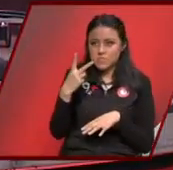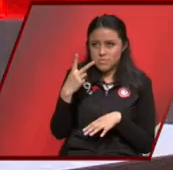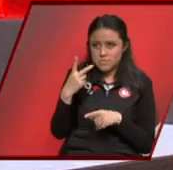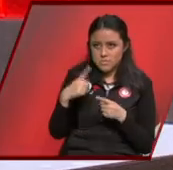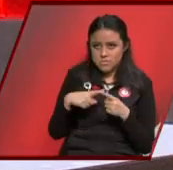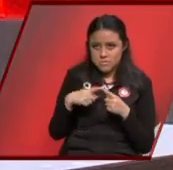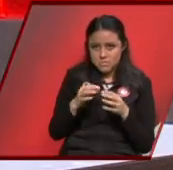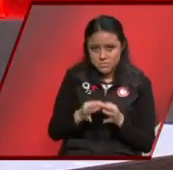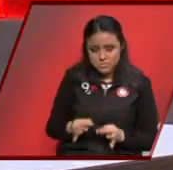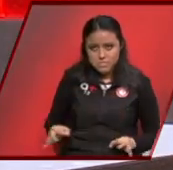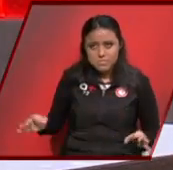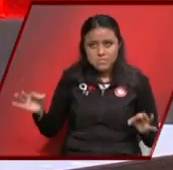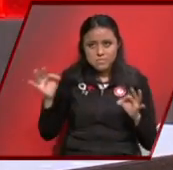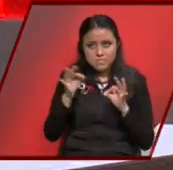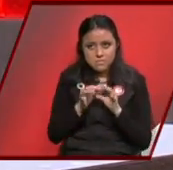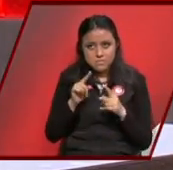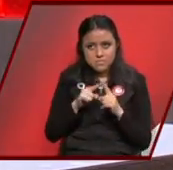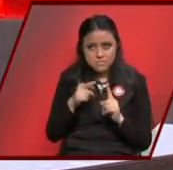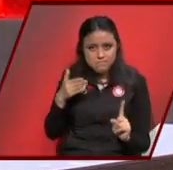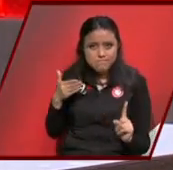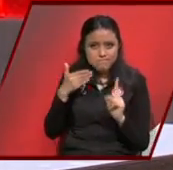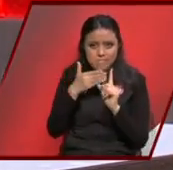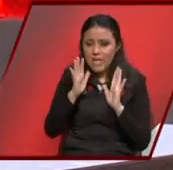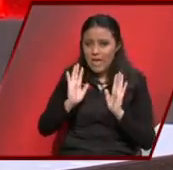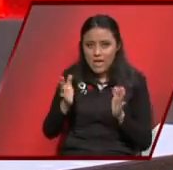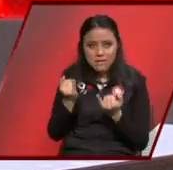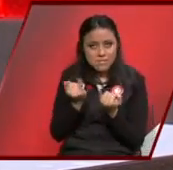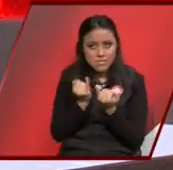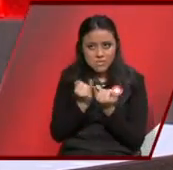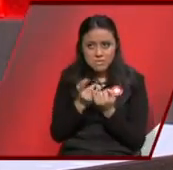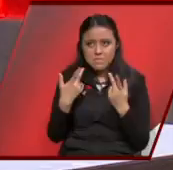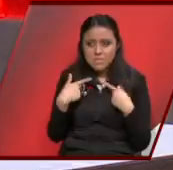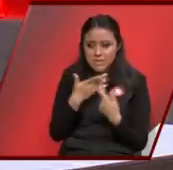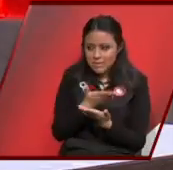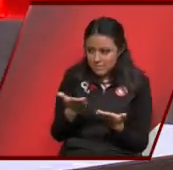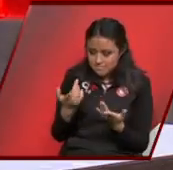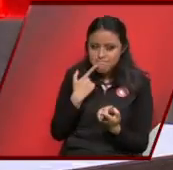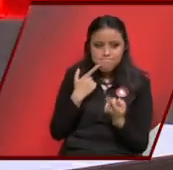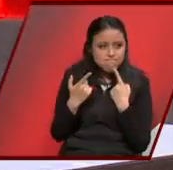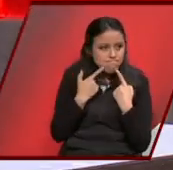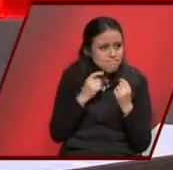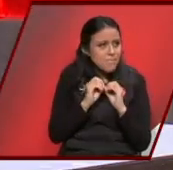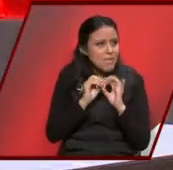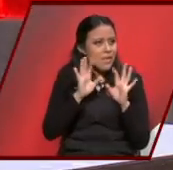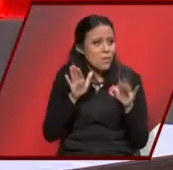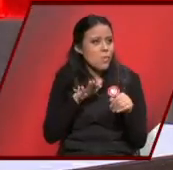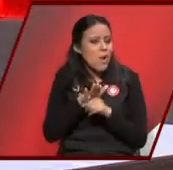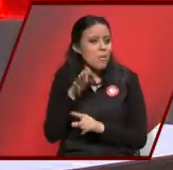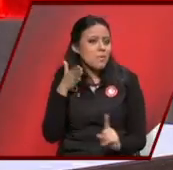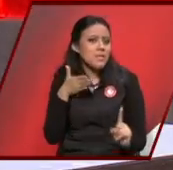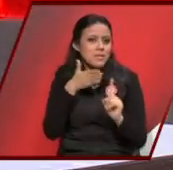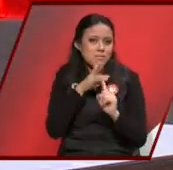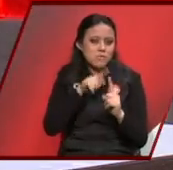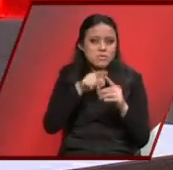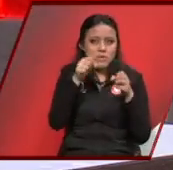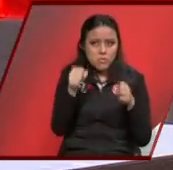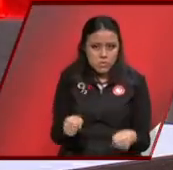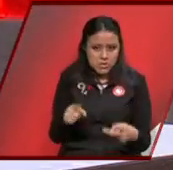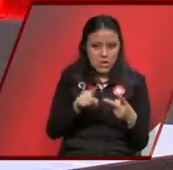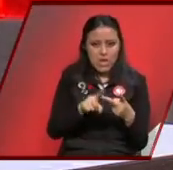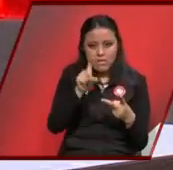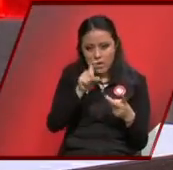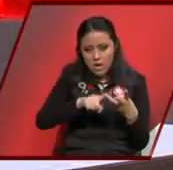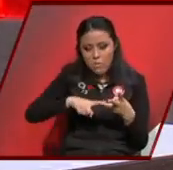mano, una muy importante, con objetivos comunes. Si la gente tiene claridad, discutimos todos cuál es el objetivo, seguridad,